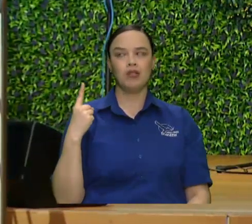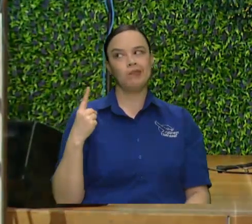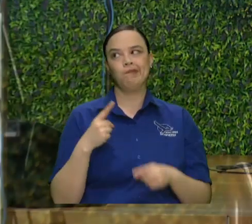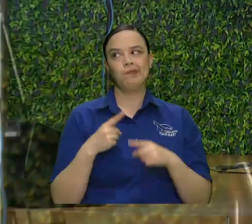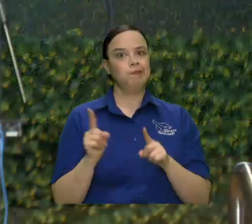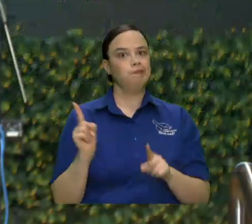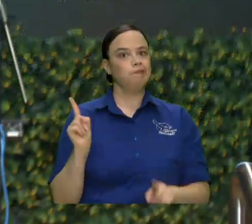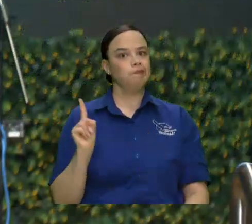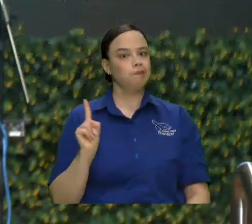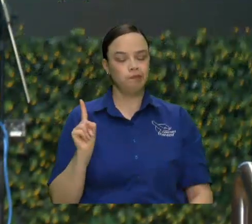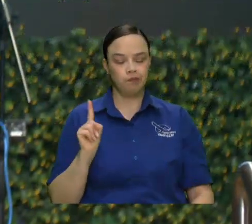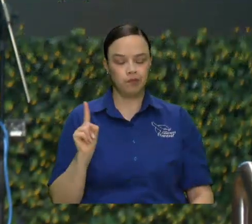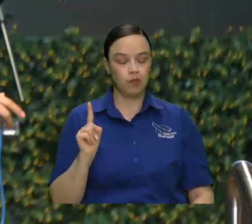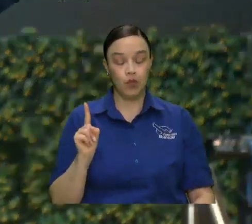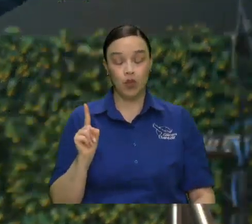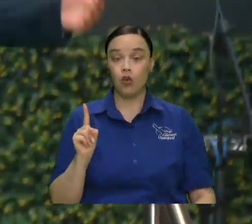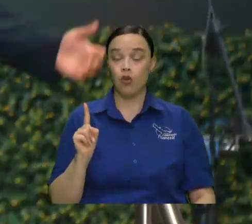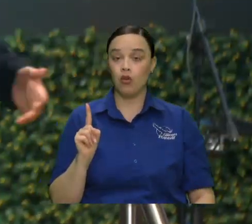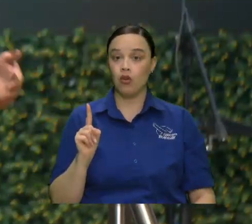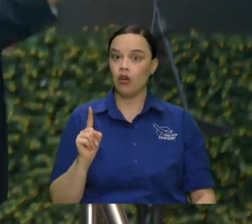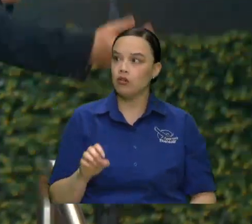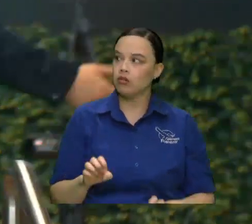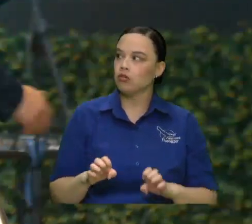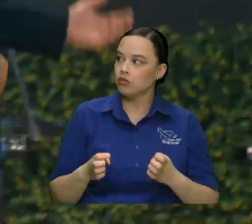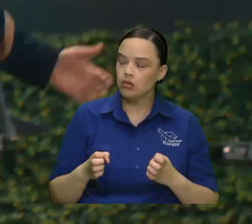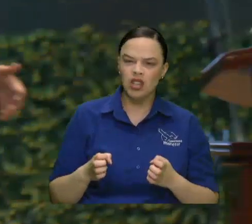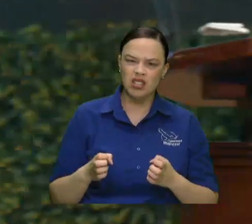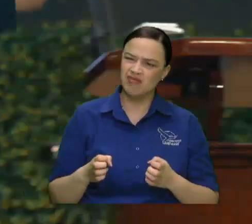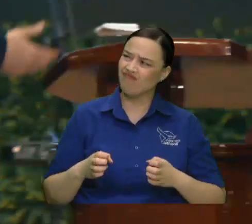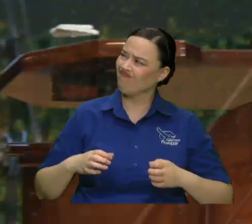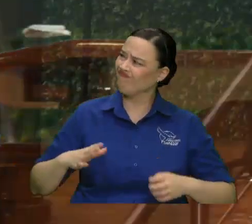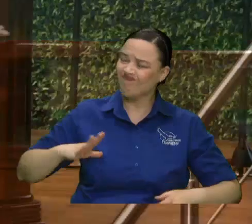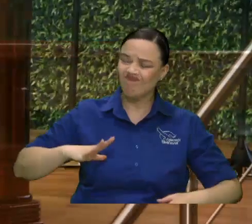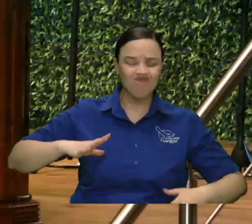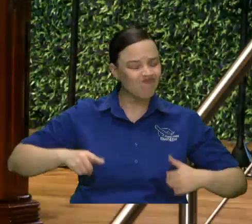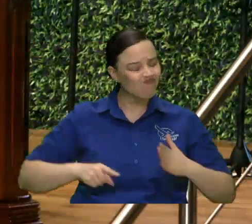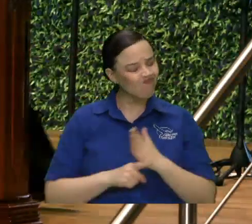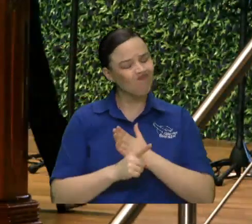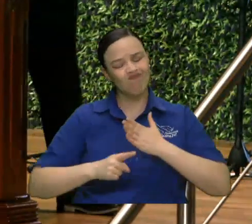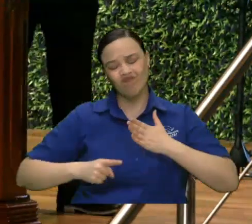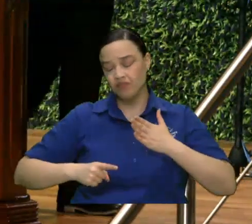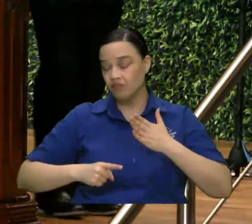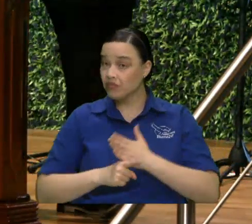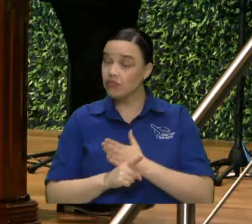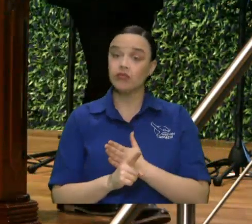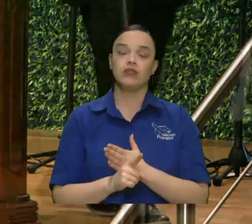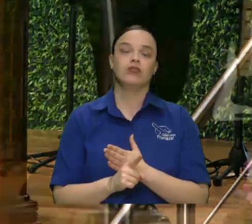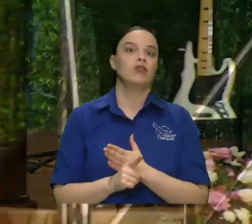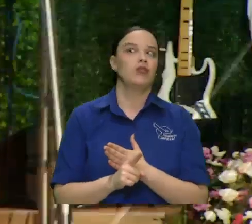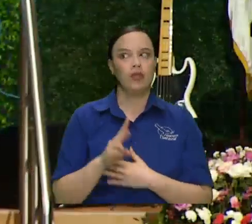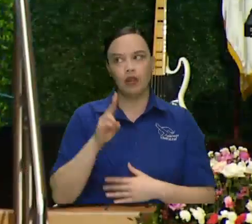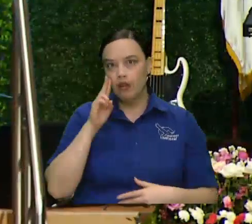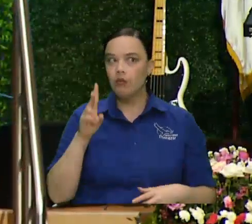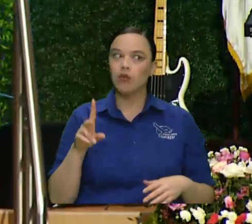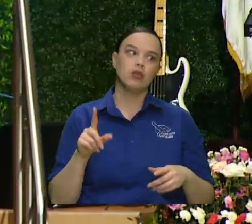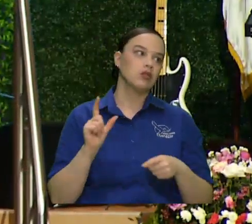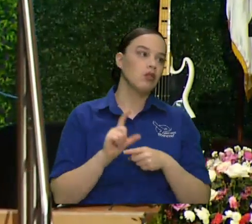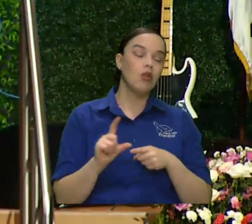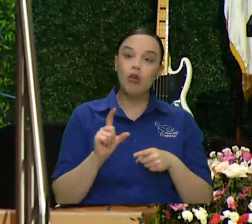por eso es que vienen una serie de problemas de inconvenientes porque nos topamos con cosas que nunca habíamos